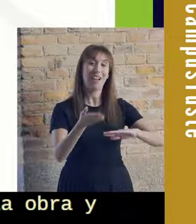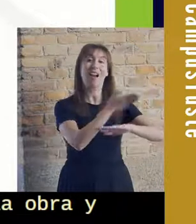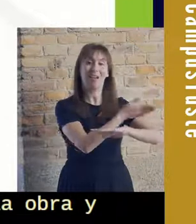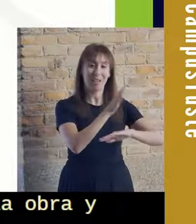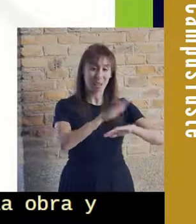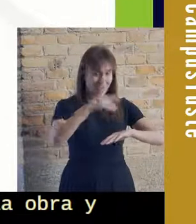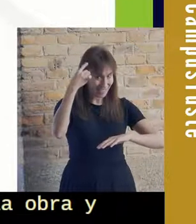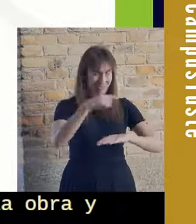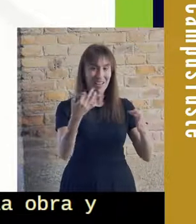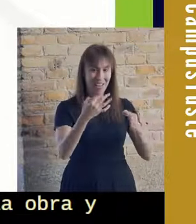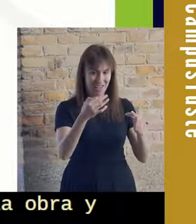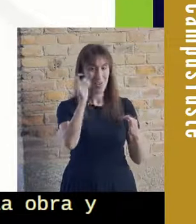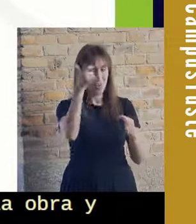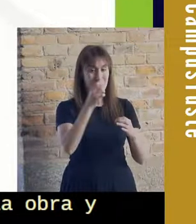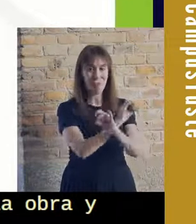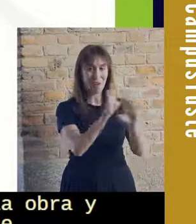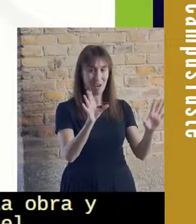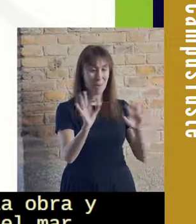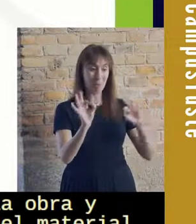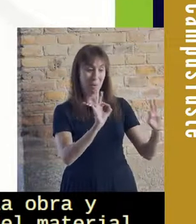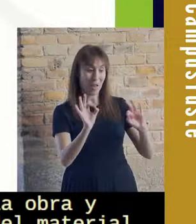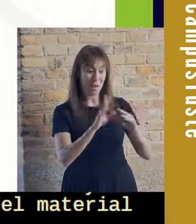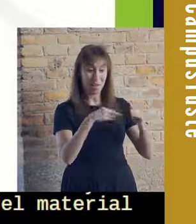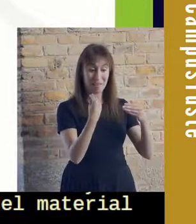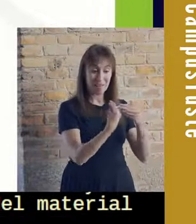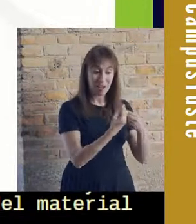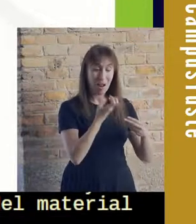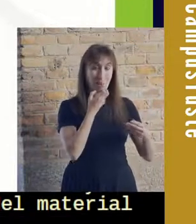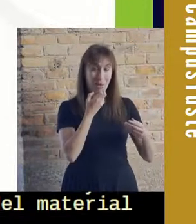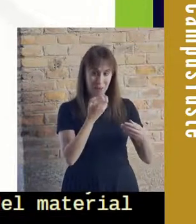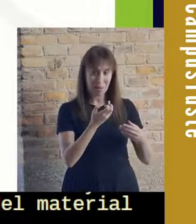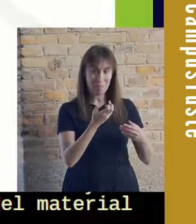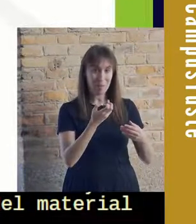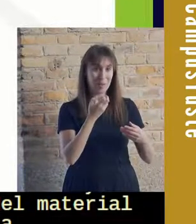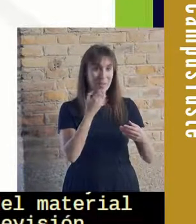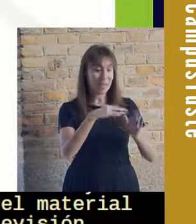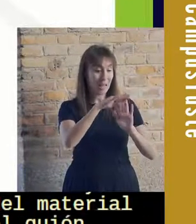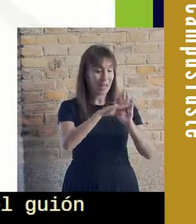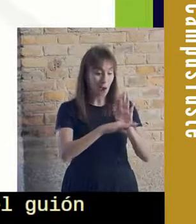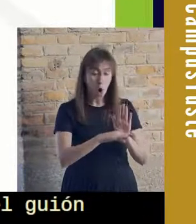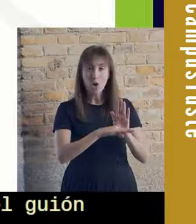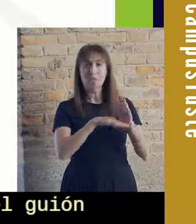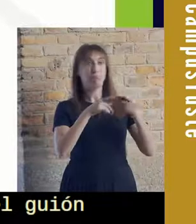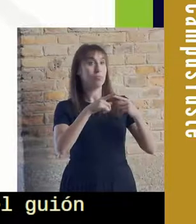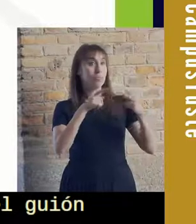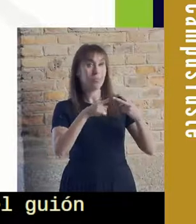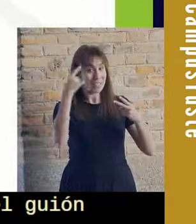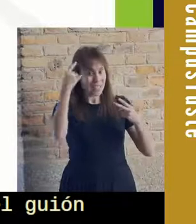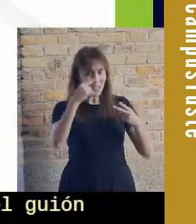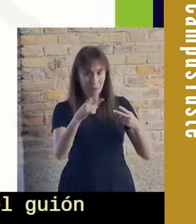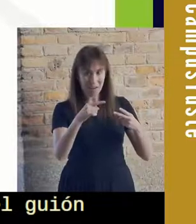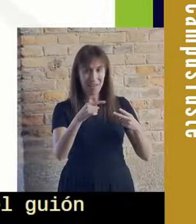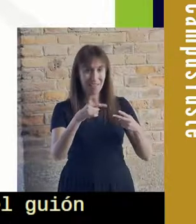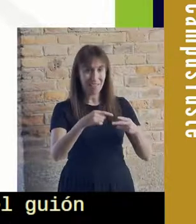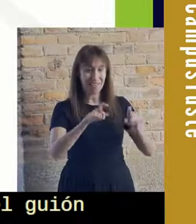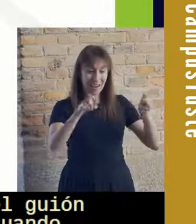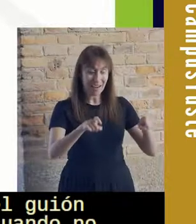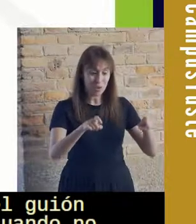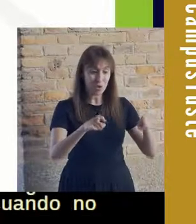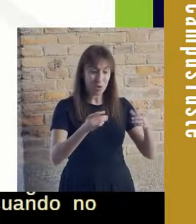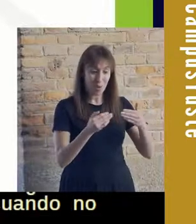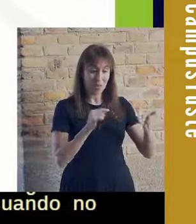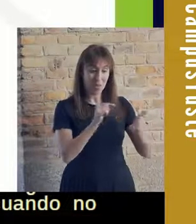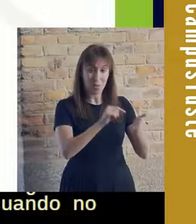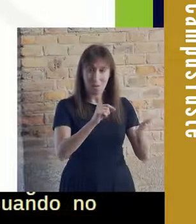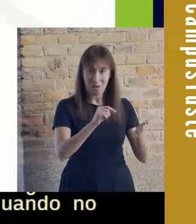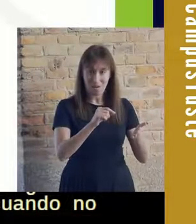va vale la preparación del material pues ya una vez que tienes eso tienes que verte el guion tienes que verte en qué segundo tienes descanso cuando no tienes descanso